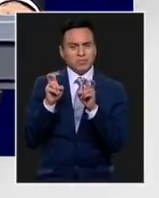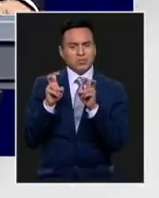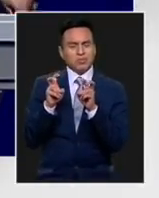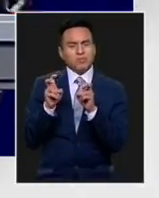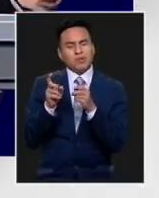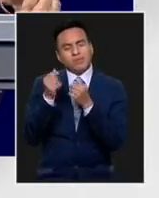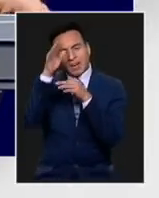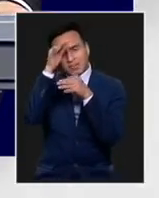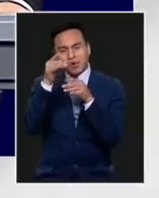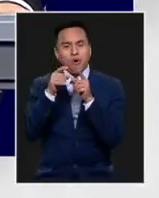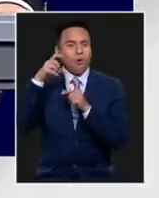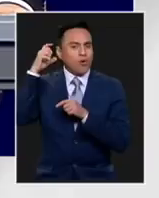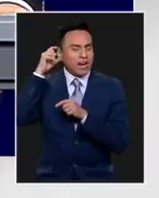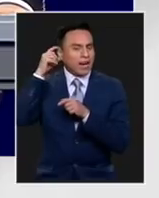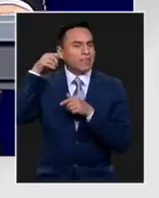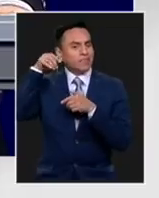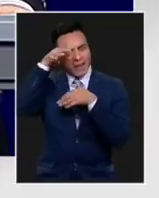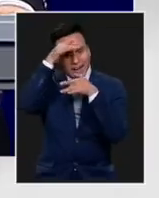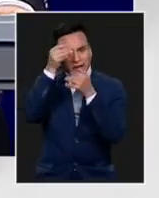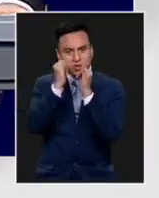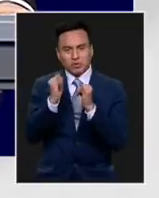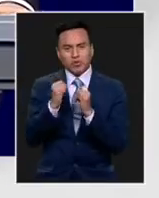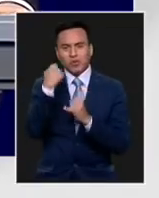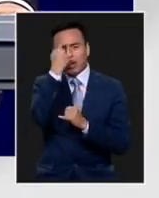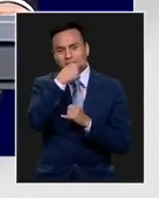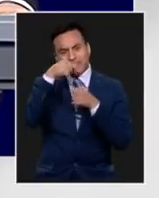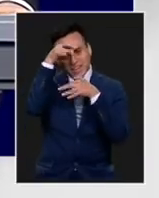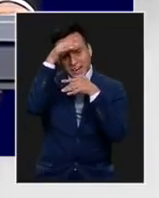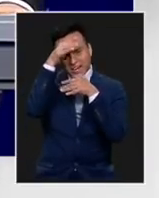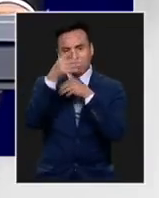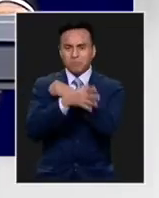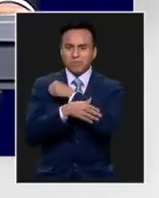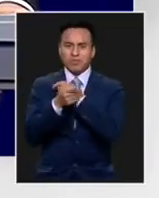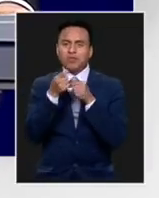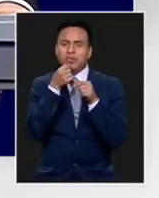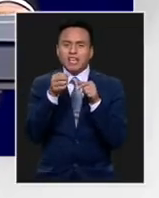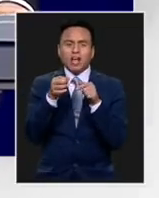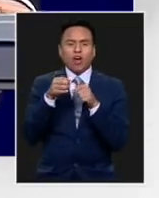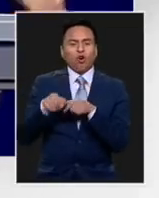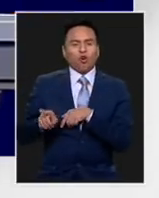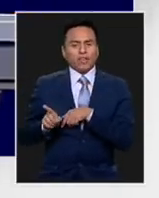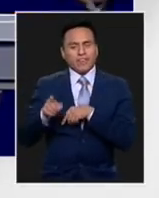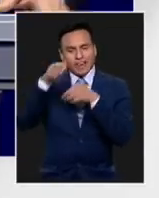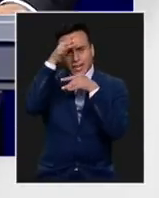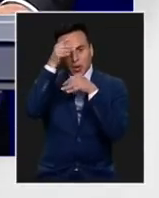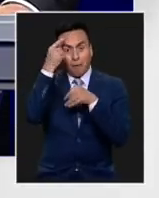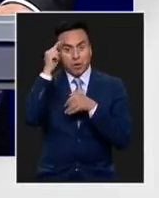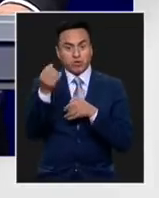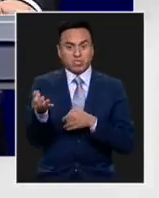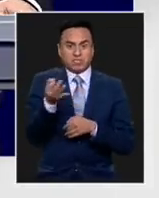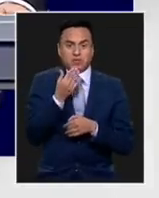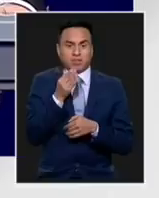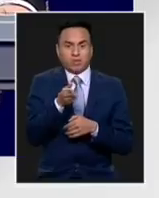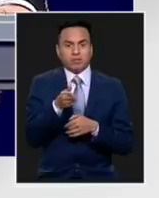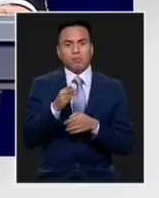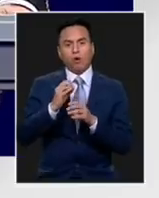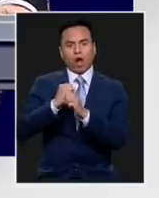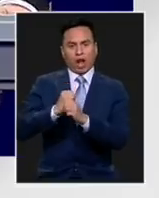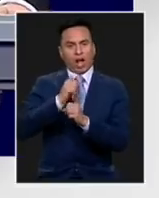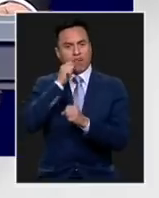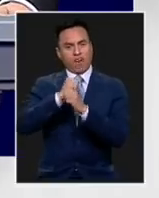gato, oreja de gato, cara de gato, cola de gato, pero nos dicen todavía que es un